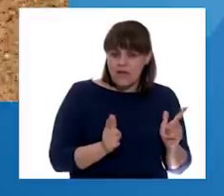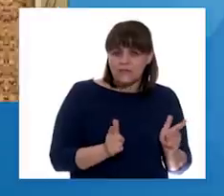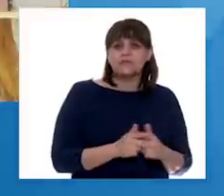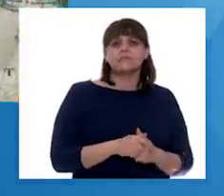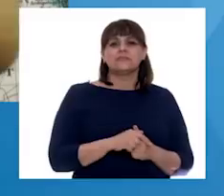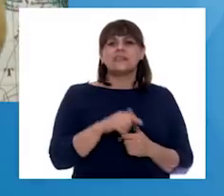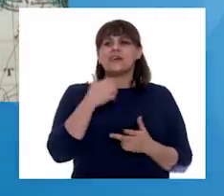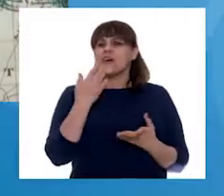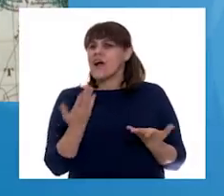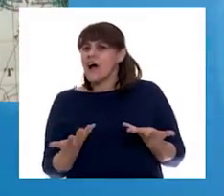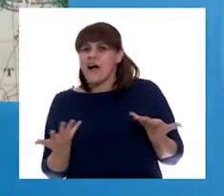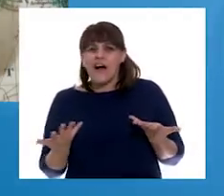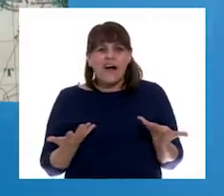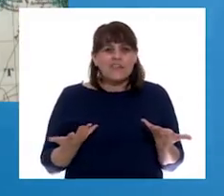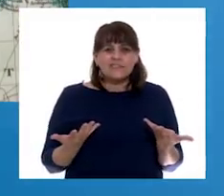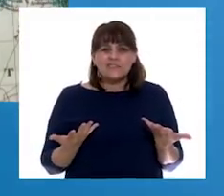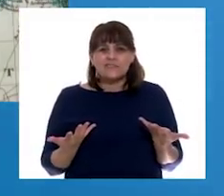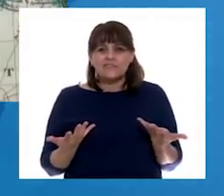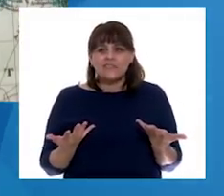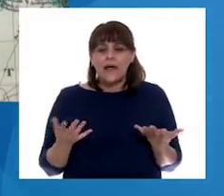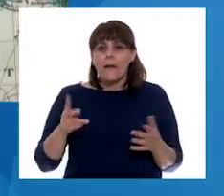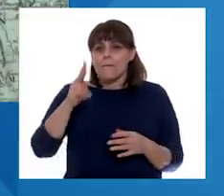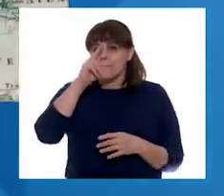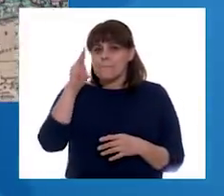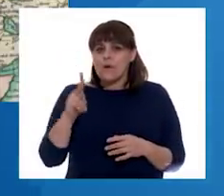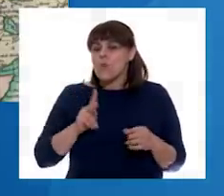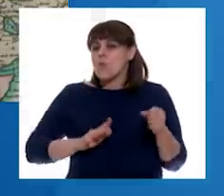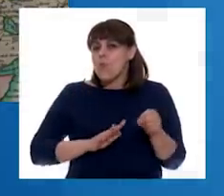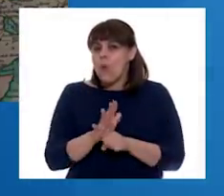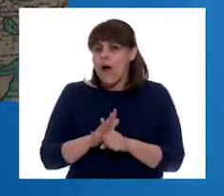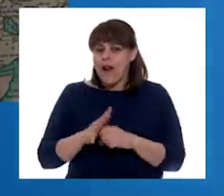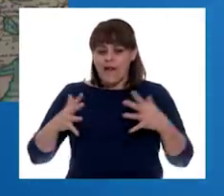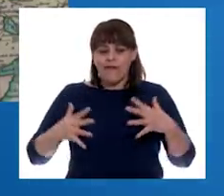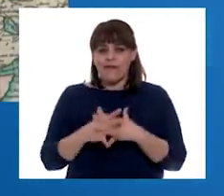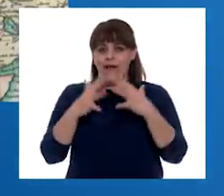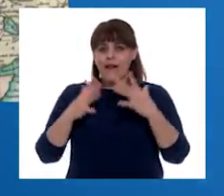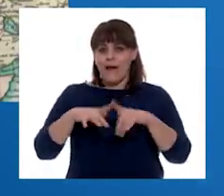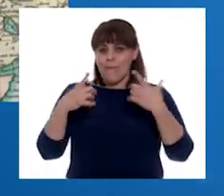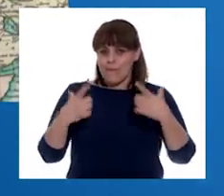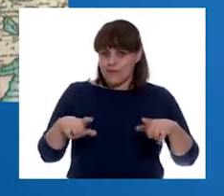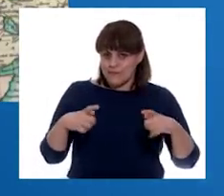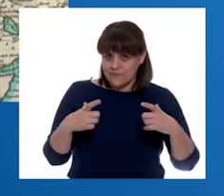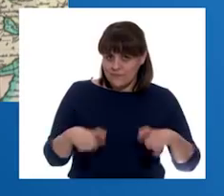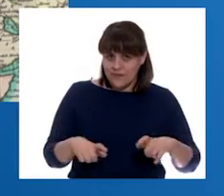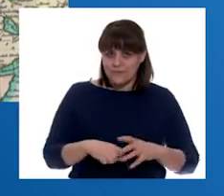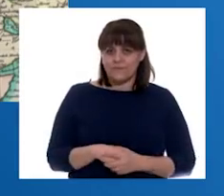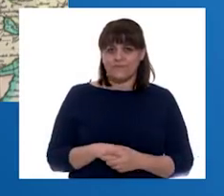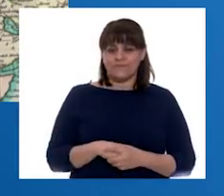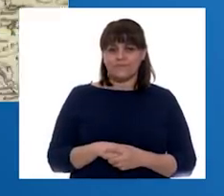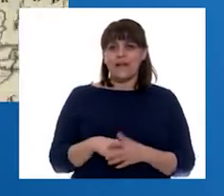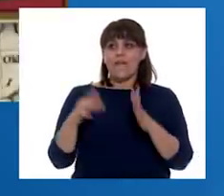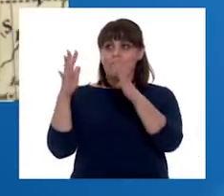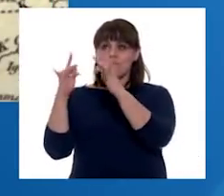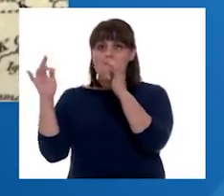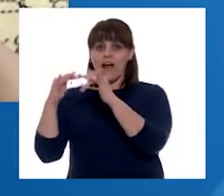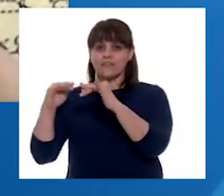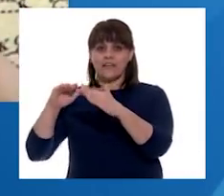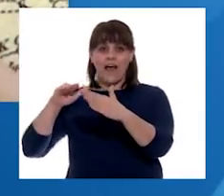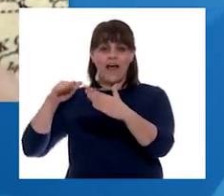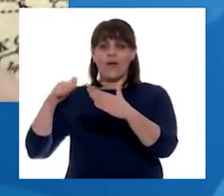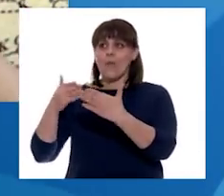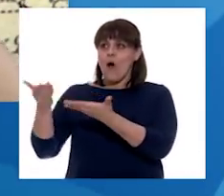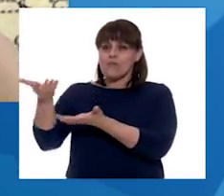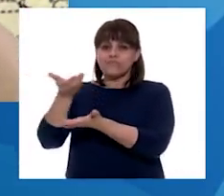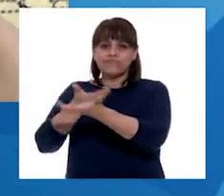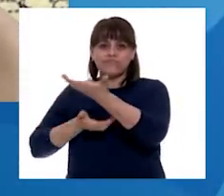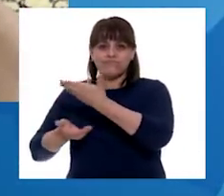rematar, la guerra de los pasteles. Francia se planta en Veracruz, bloqueando las rutas comerciales y reclamando